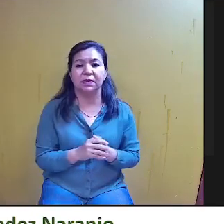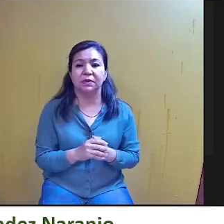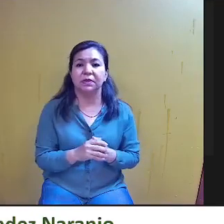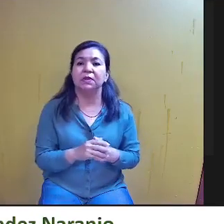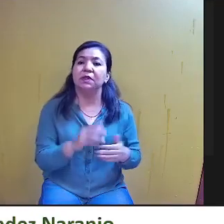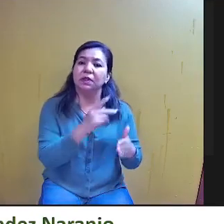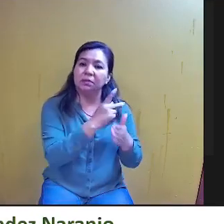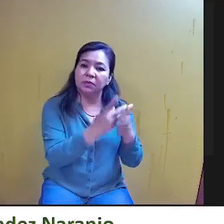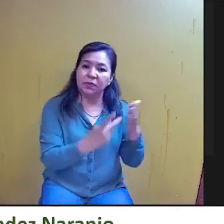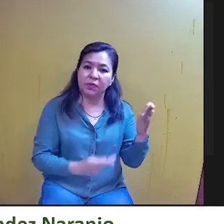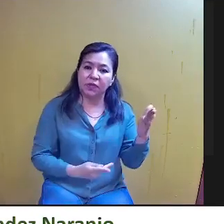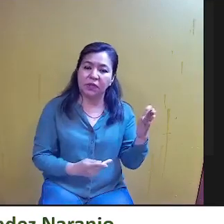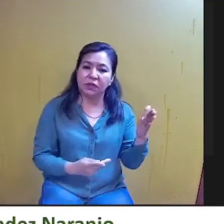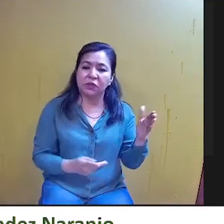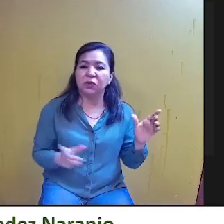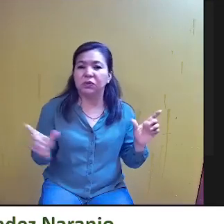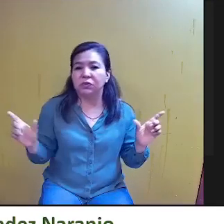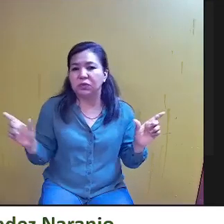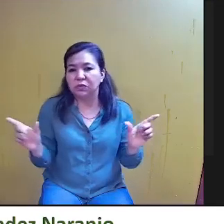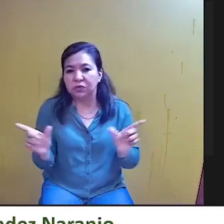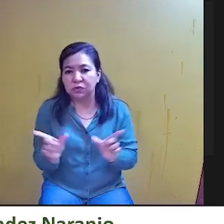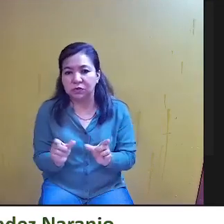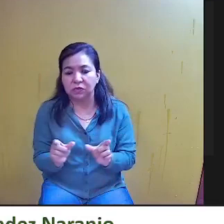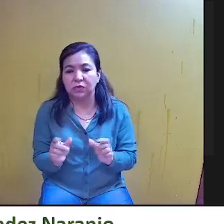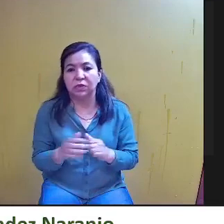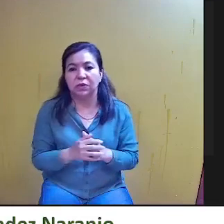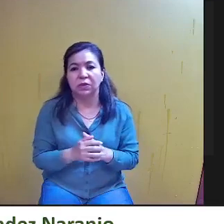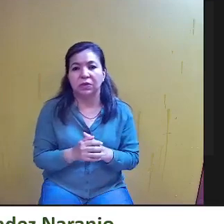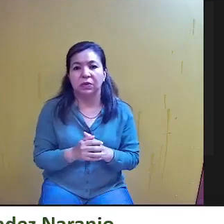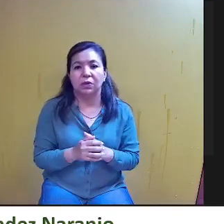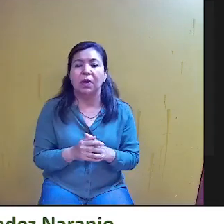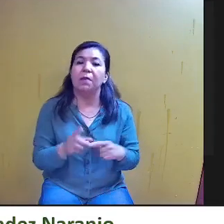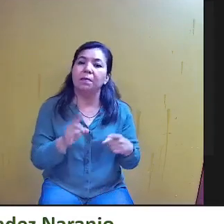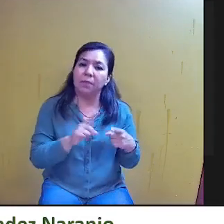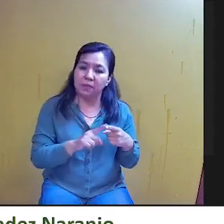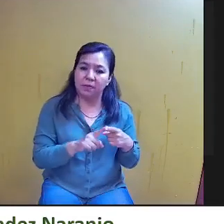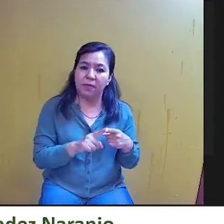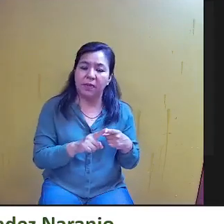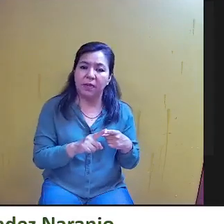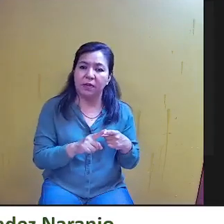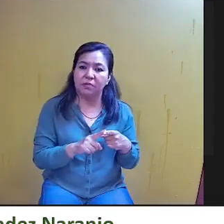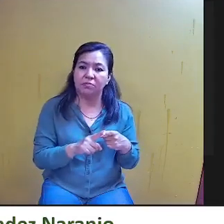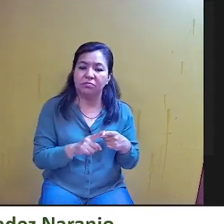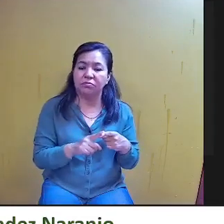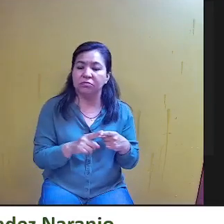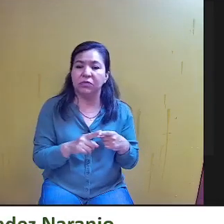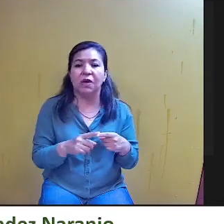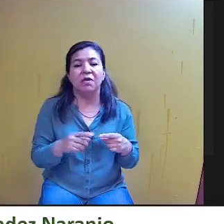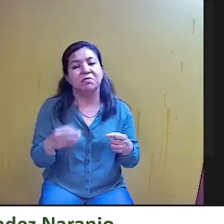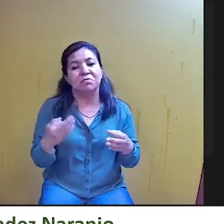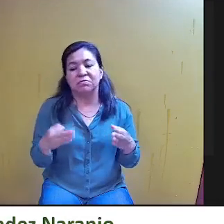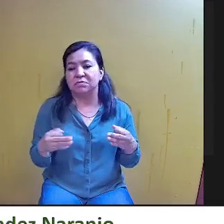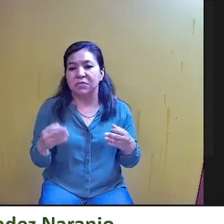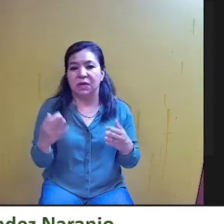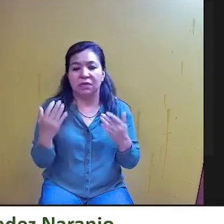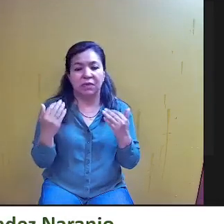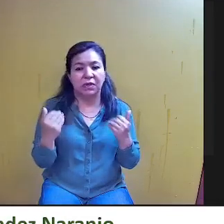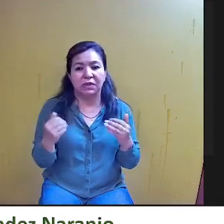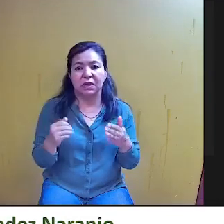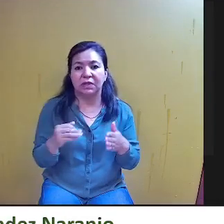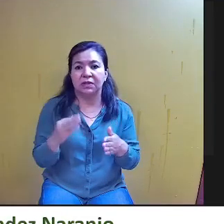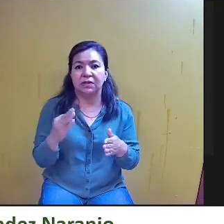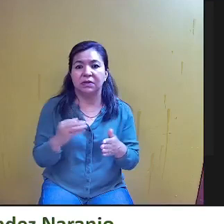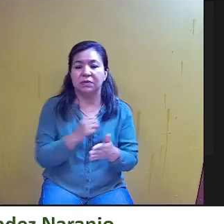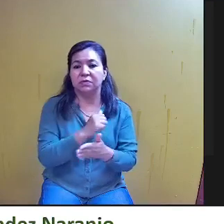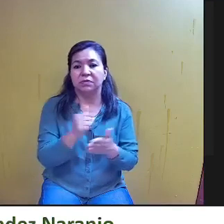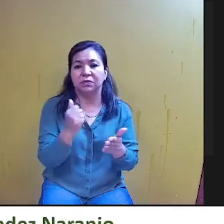proyecto concluye con los siguientes puntos resolutivos. Primero, son infundados los agravios del actor, en consecuencia se confirma el acto impugnado